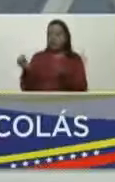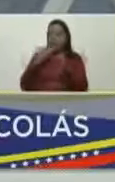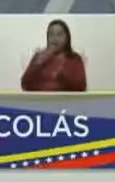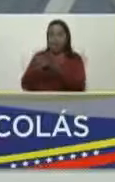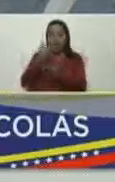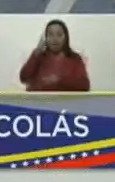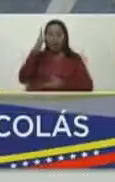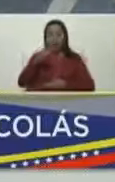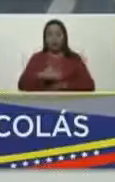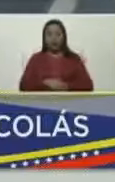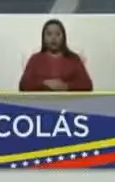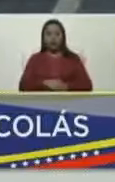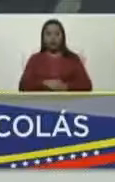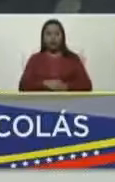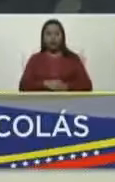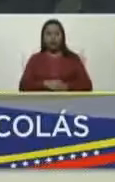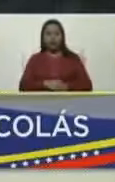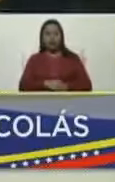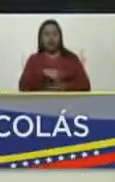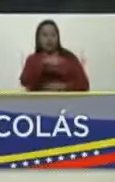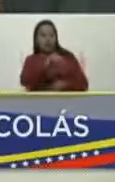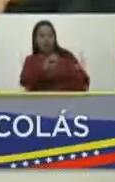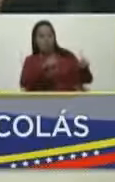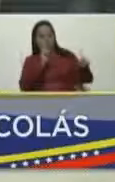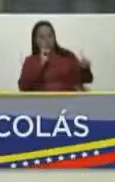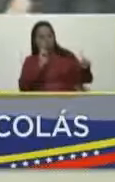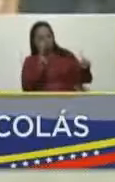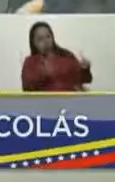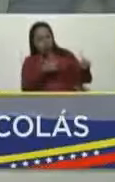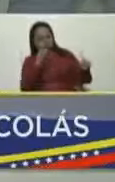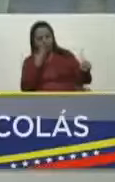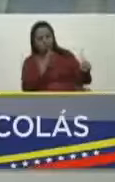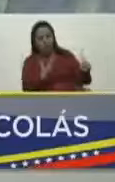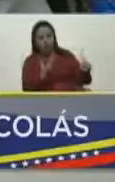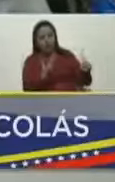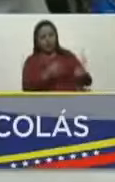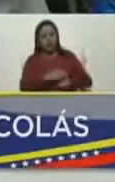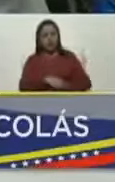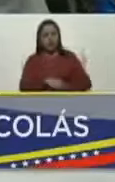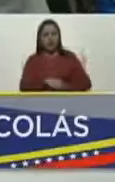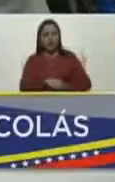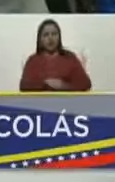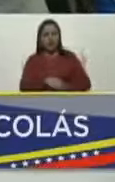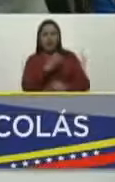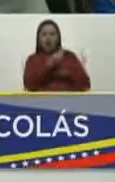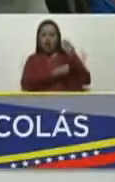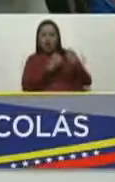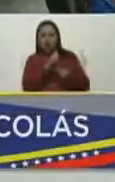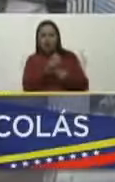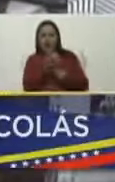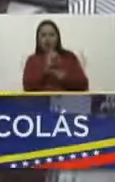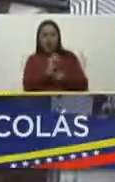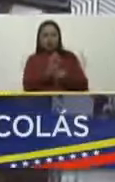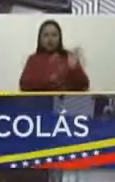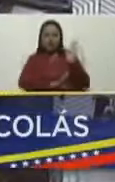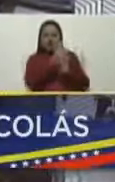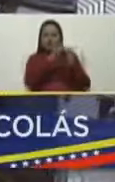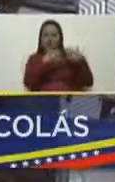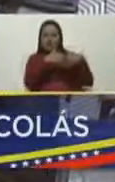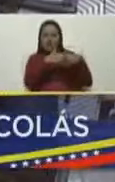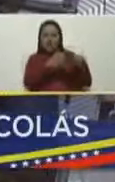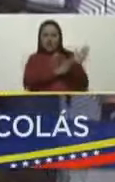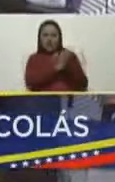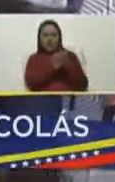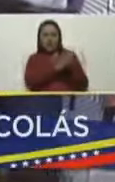Bueno, esta moto se ve bonita, ¿vale? ¿Cómo están las evoluciones de la empresa, del